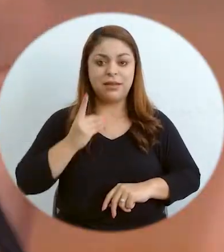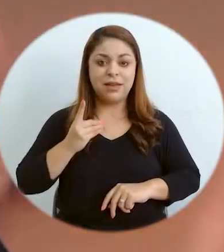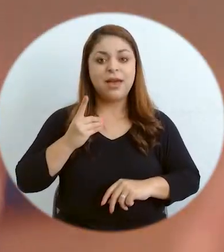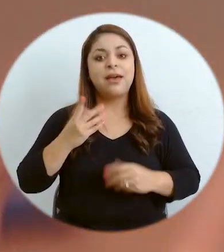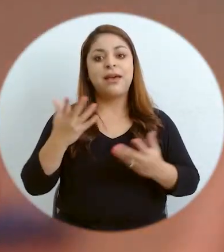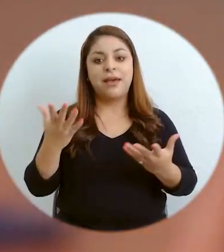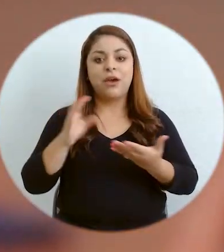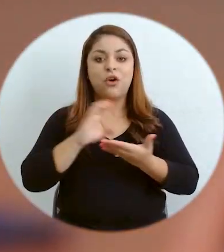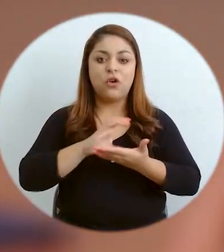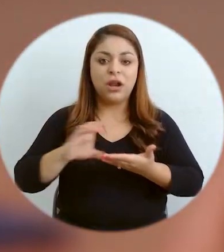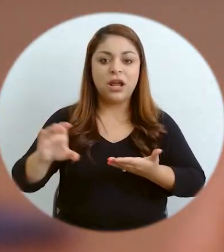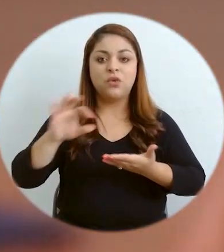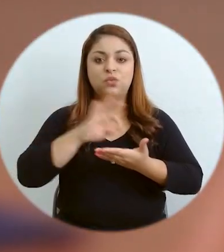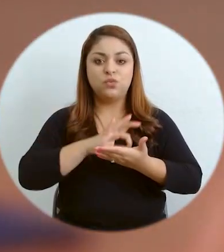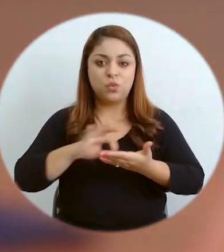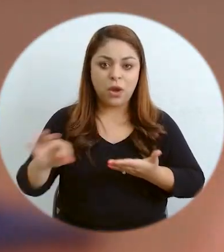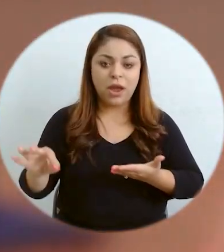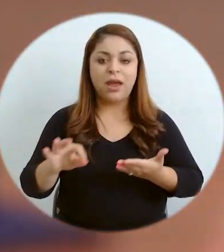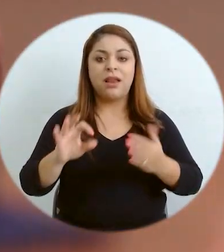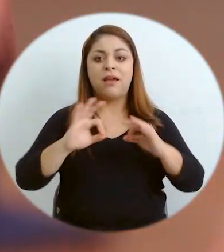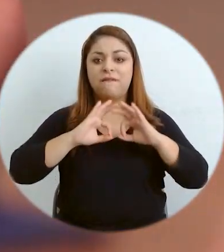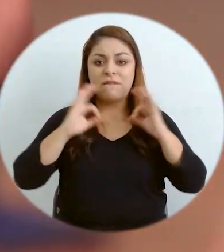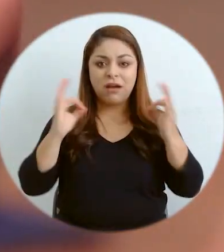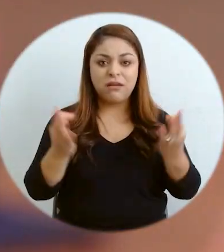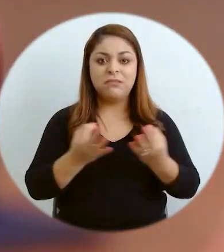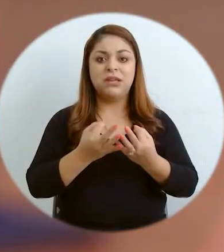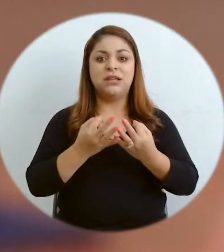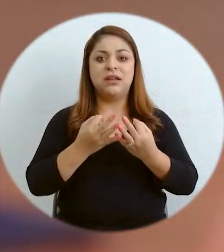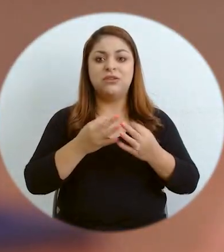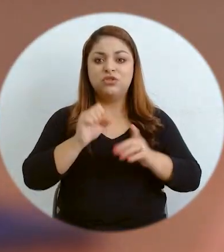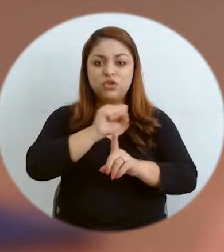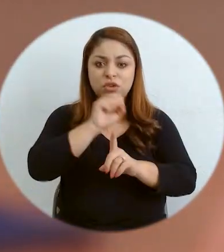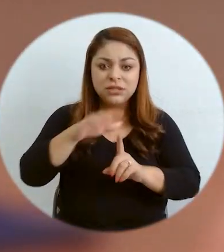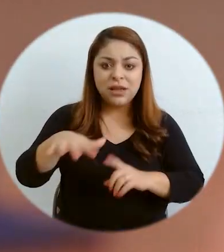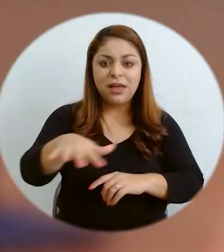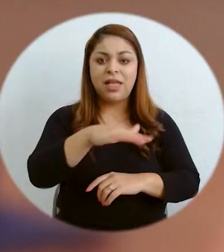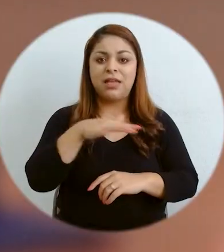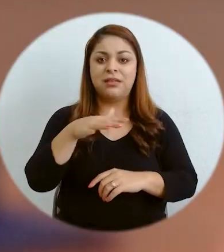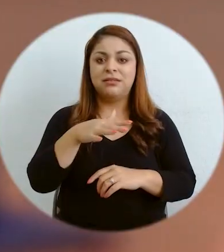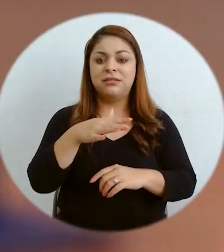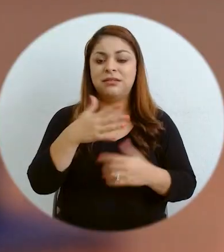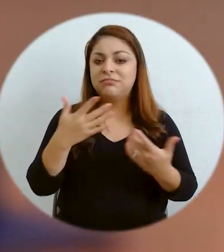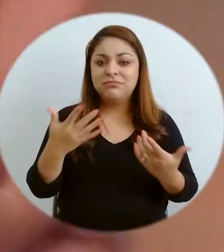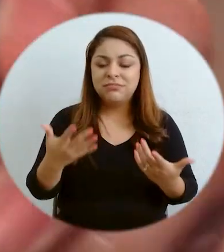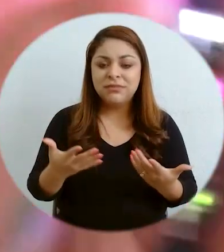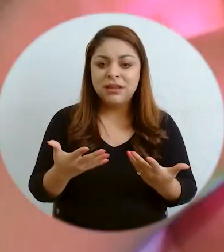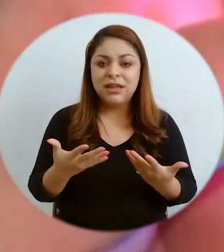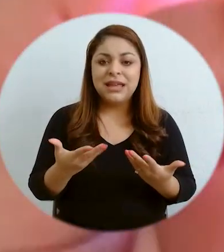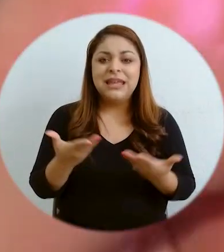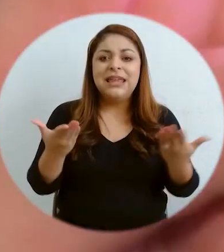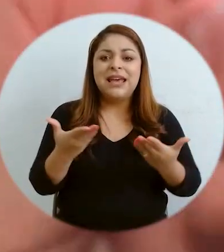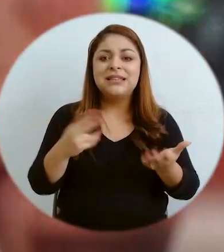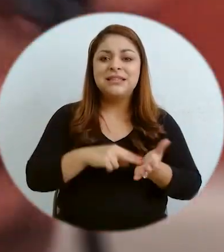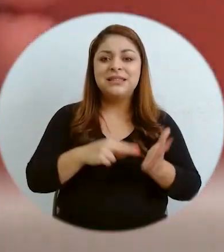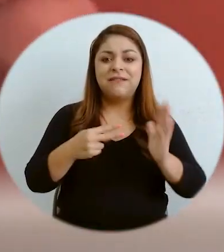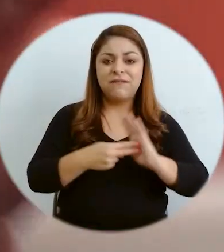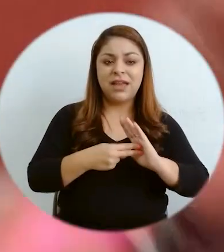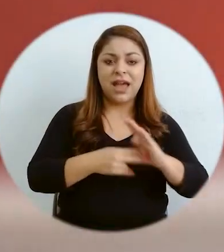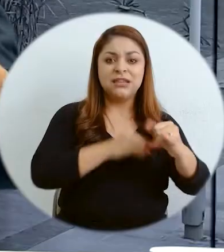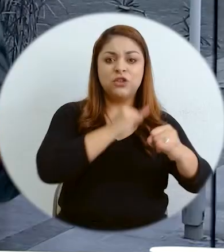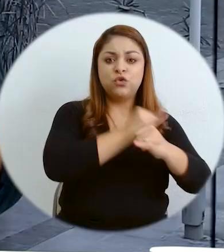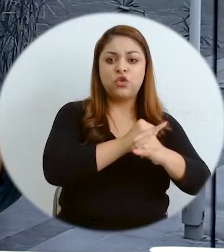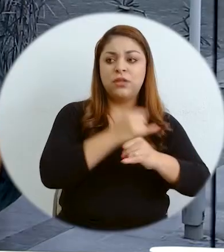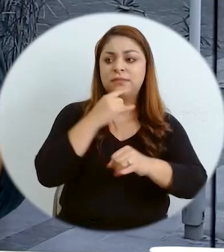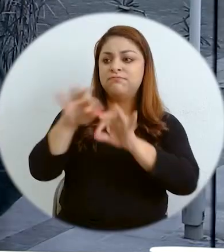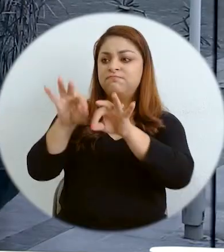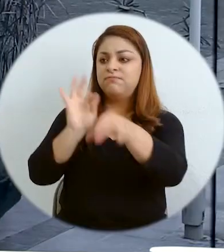espacios institucionales o escolares, familiares, de la sociedad, y ¿qué le estamos diciendo como